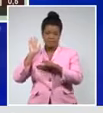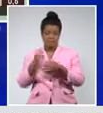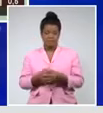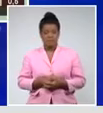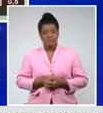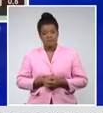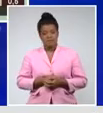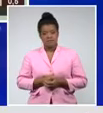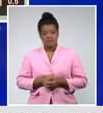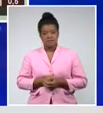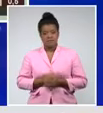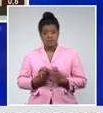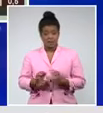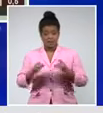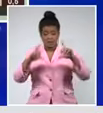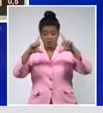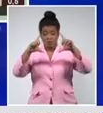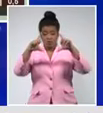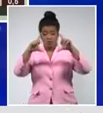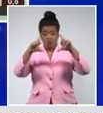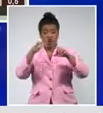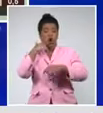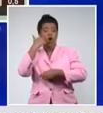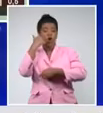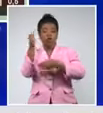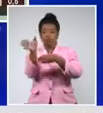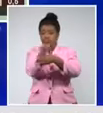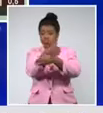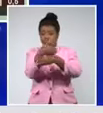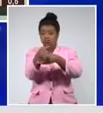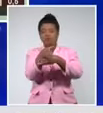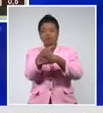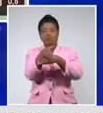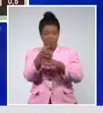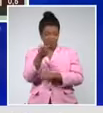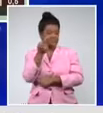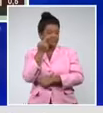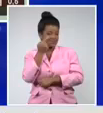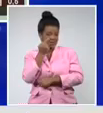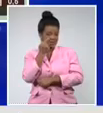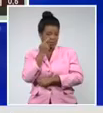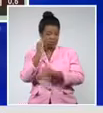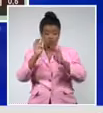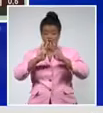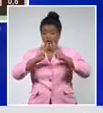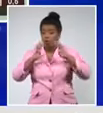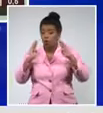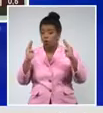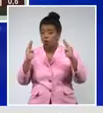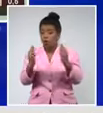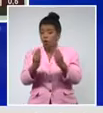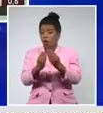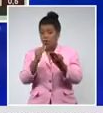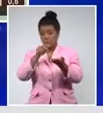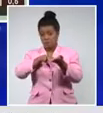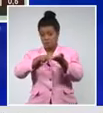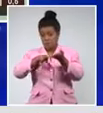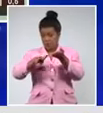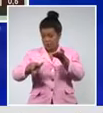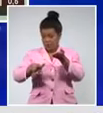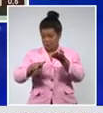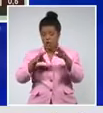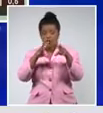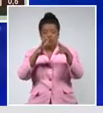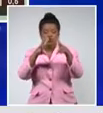que se ve en el gráfico, donde aparece reflejado todos los territorios con el número y por ciento